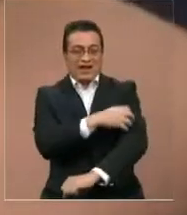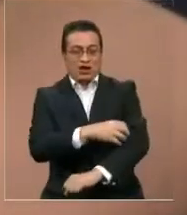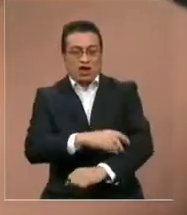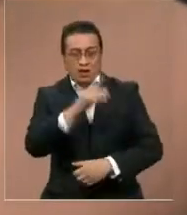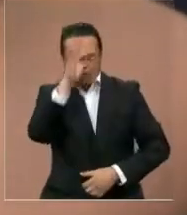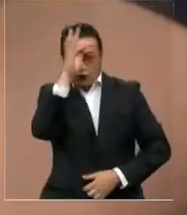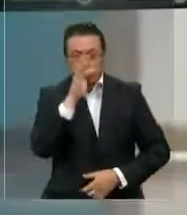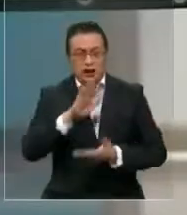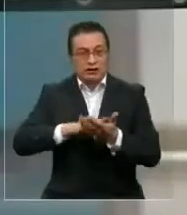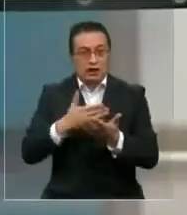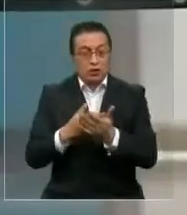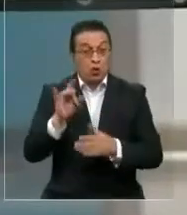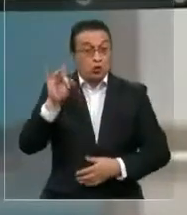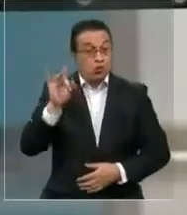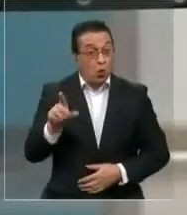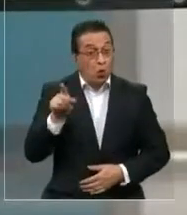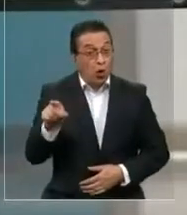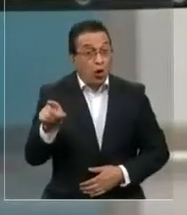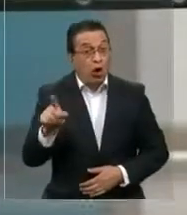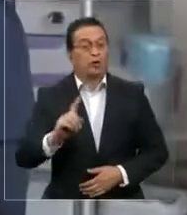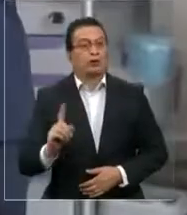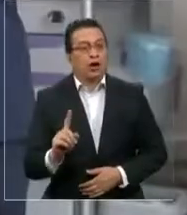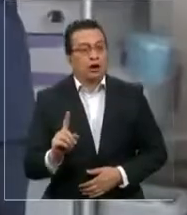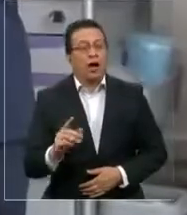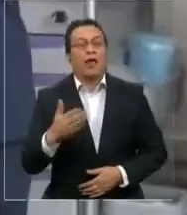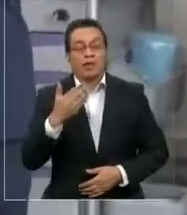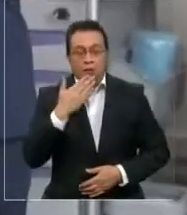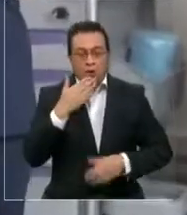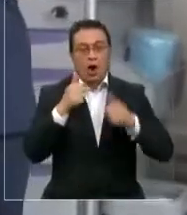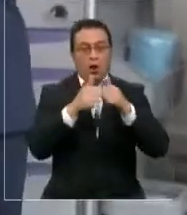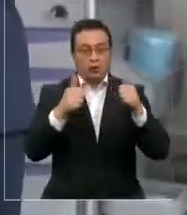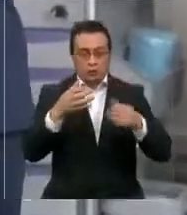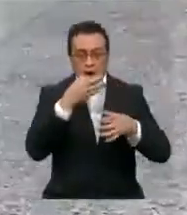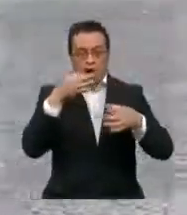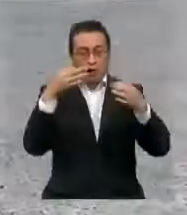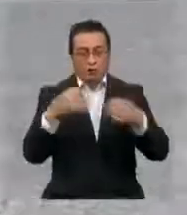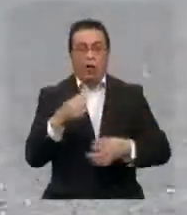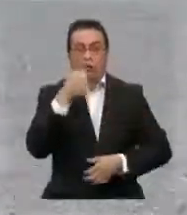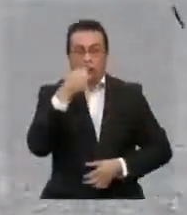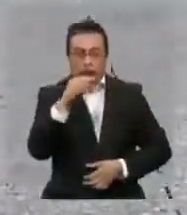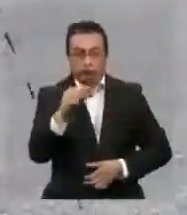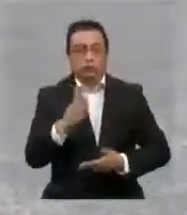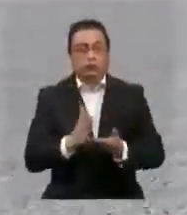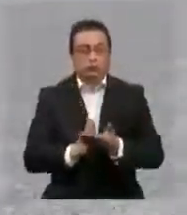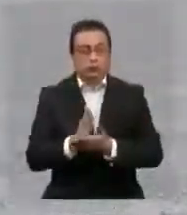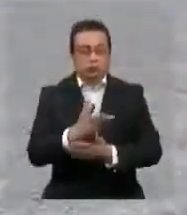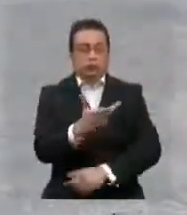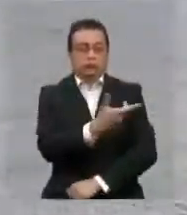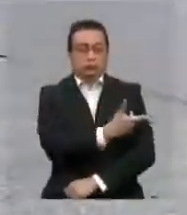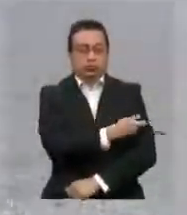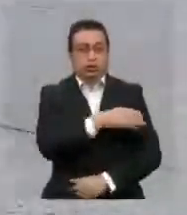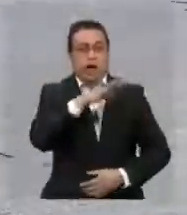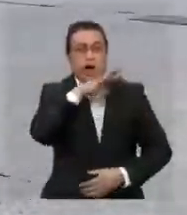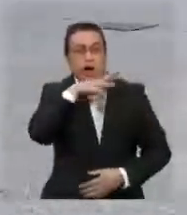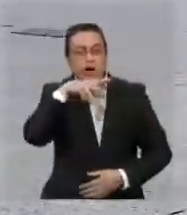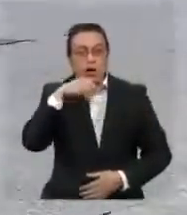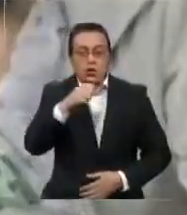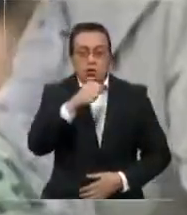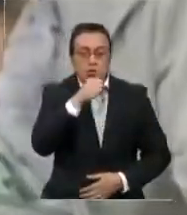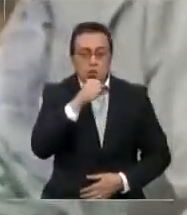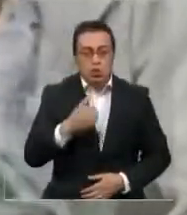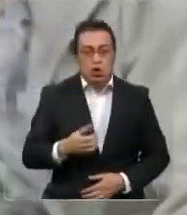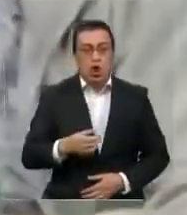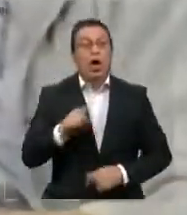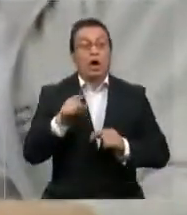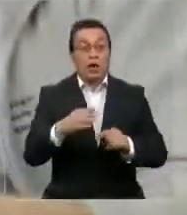no serían los únicos en inocularse. Las autoridades confirmaron que pronto comenzará la vacunación de adultos mayores. Incluso